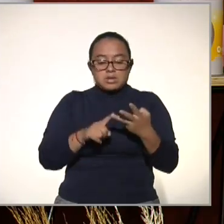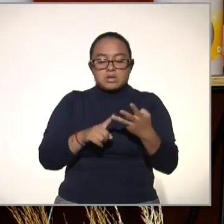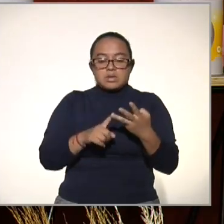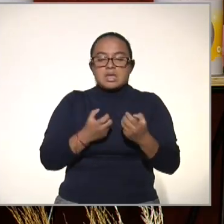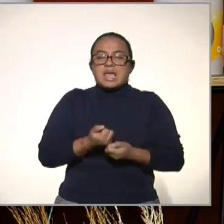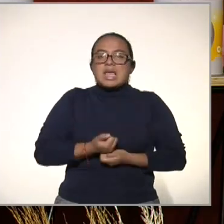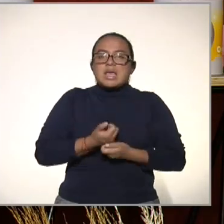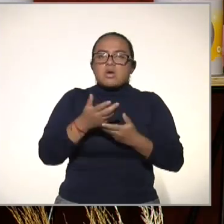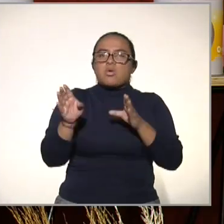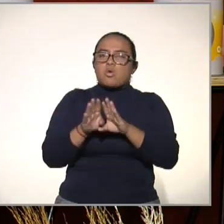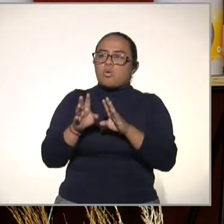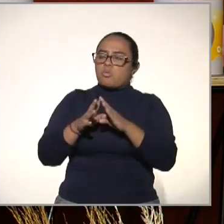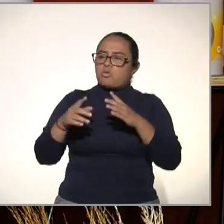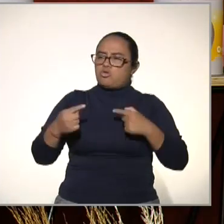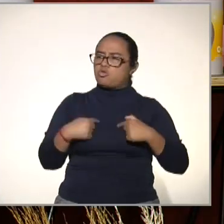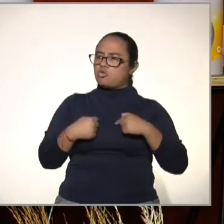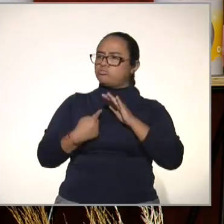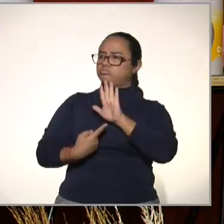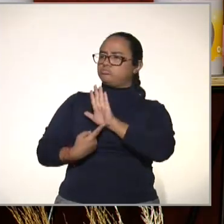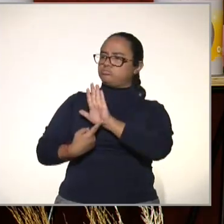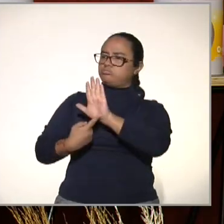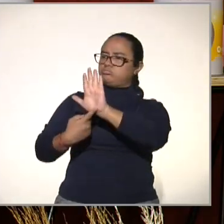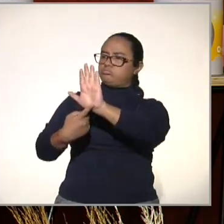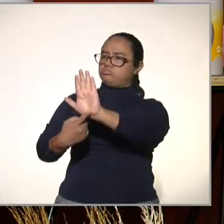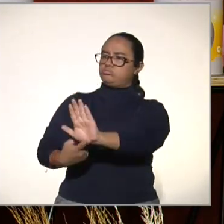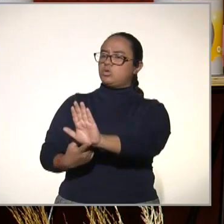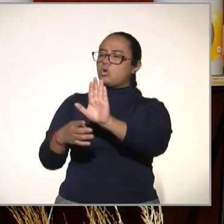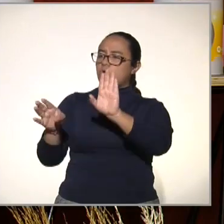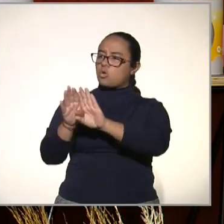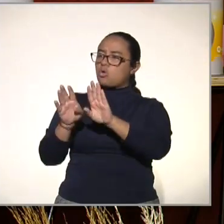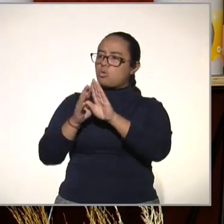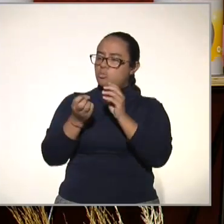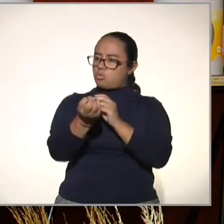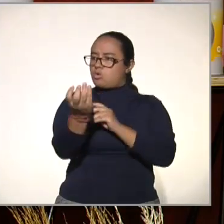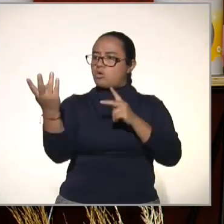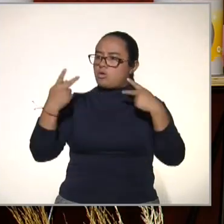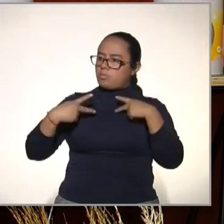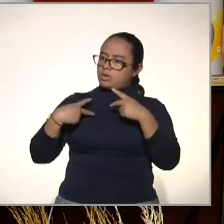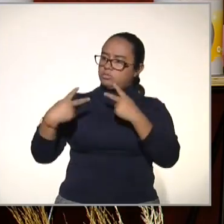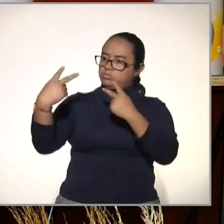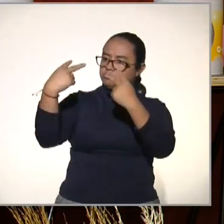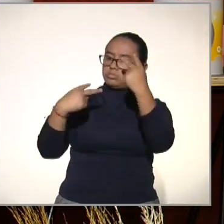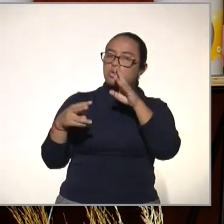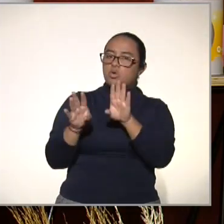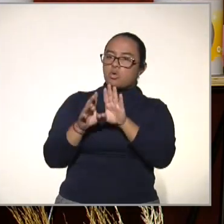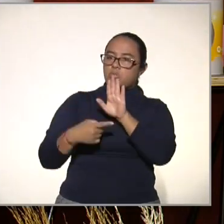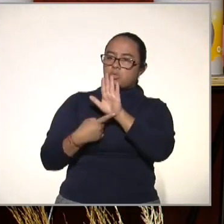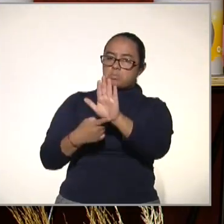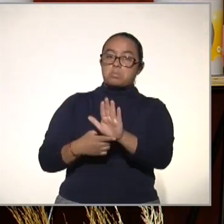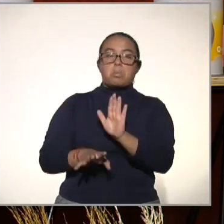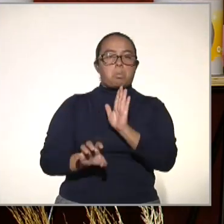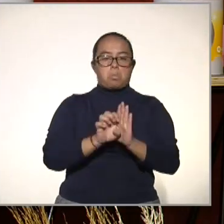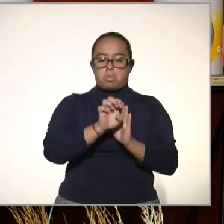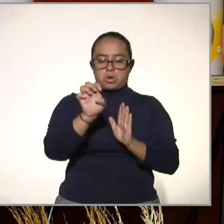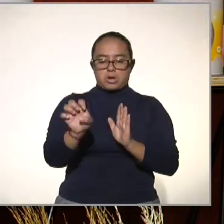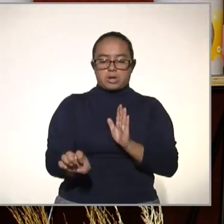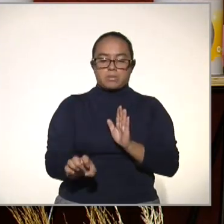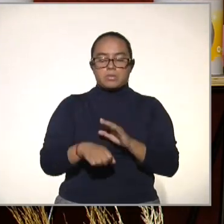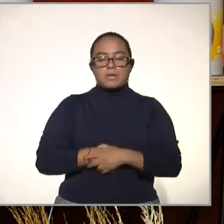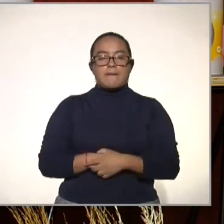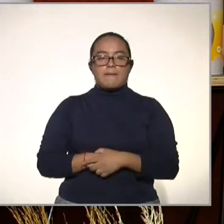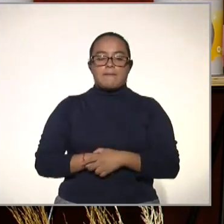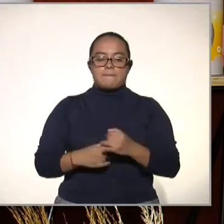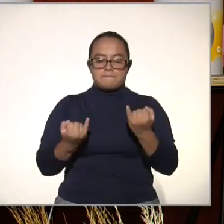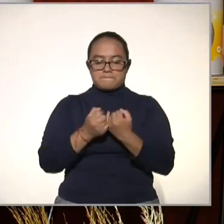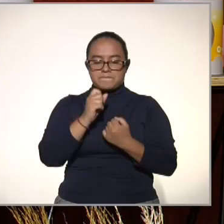quiero expresar, cómo me quiero ver, cómo me quiero relacionar ante los demás. Por poner un ejemplo, y